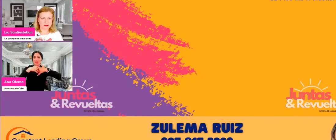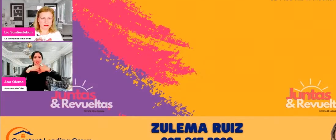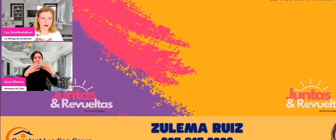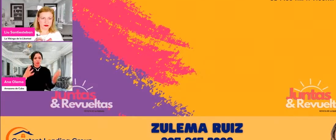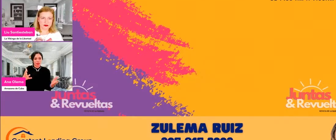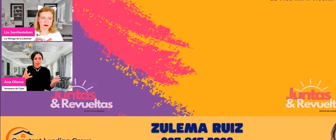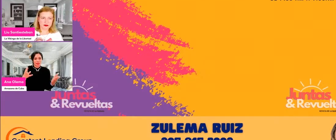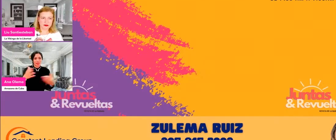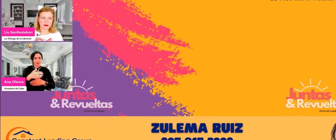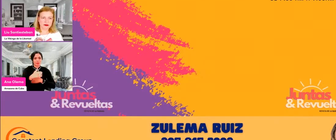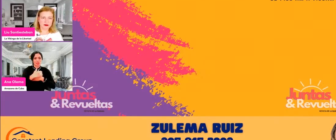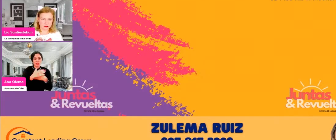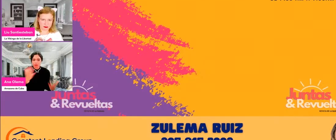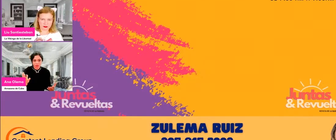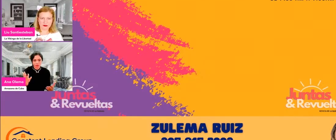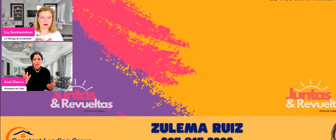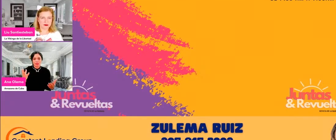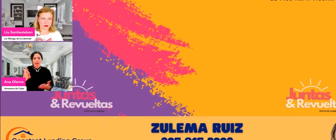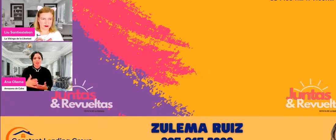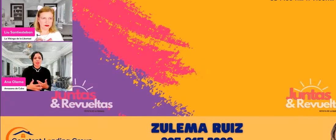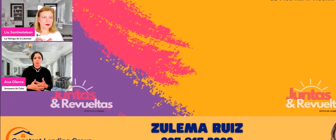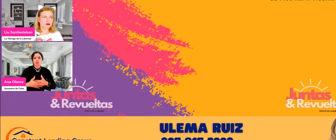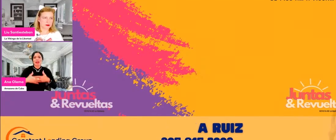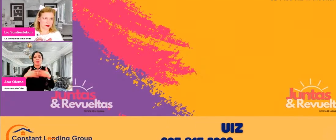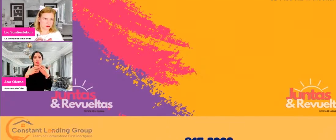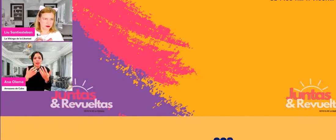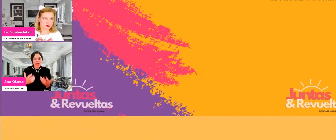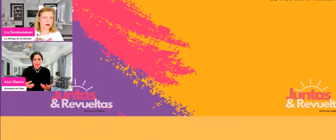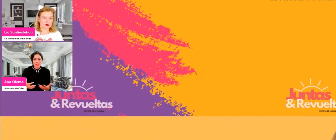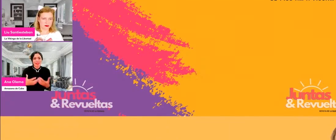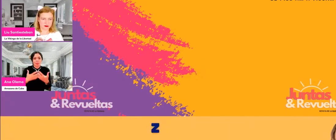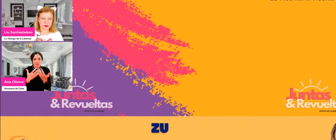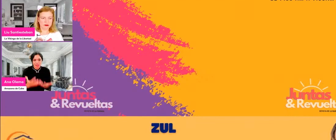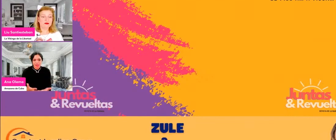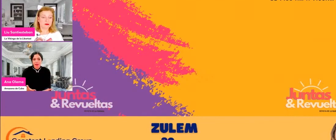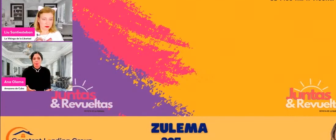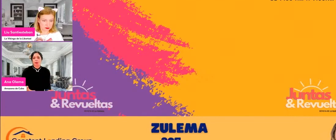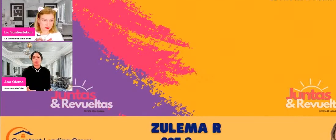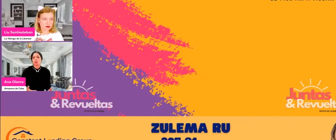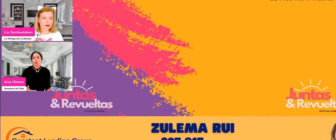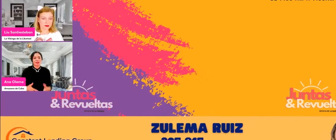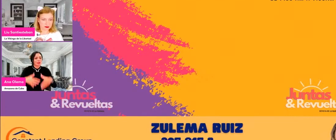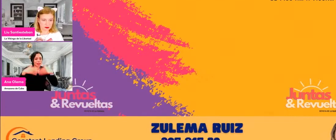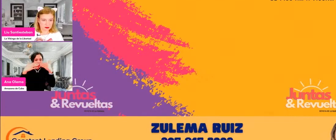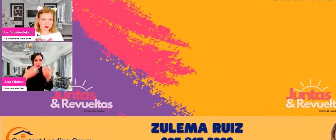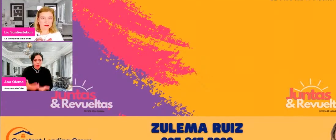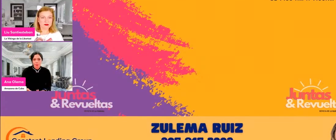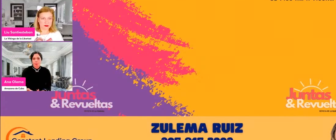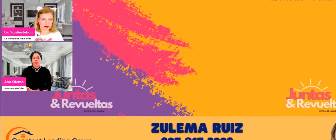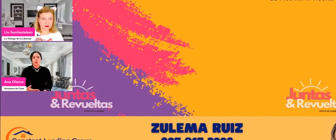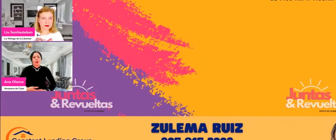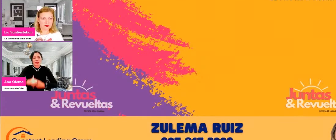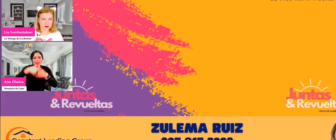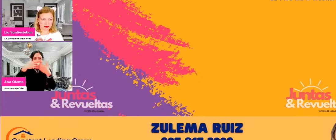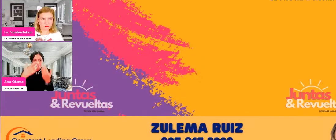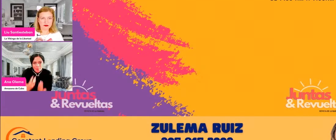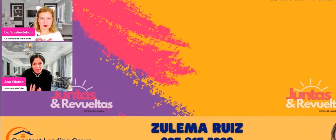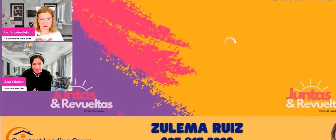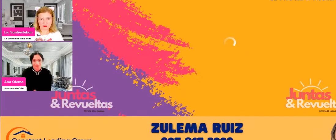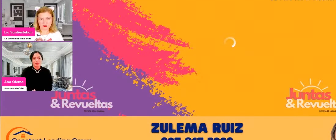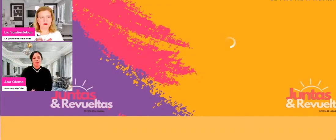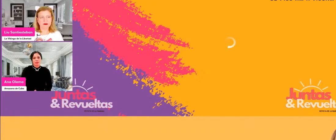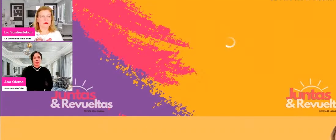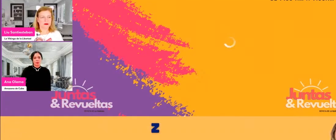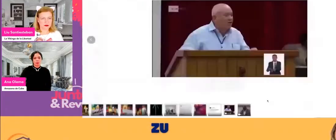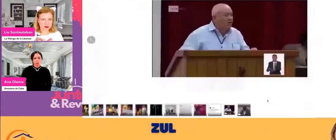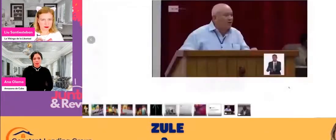en cadena nacional, en la televisión, así como si nada, burlarse de la miseria del pueblo cubano, del dolor del pueblo cubano, del